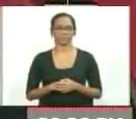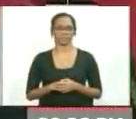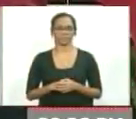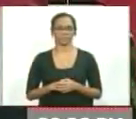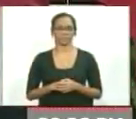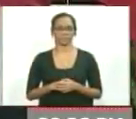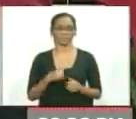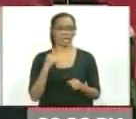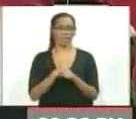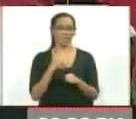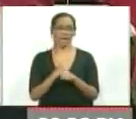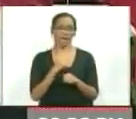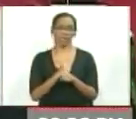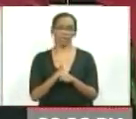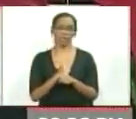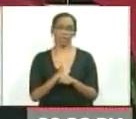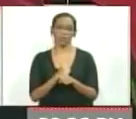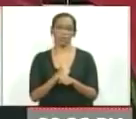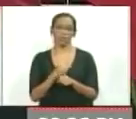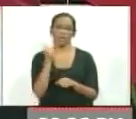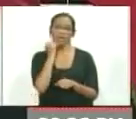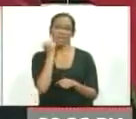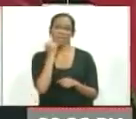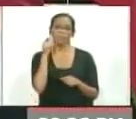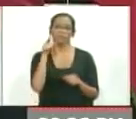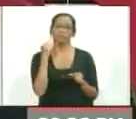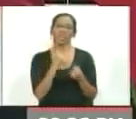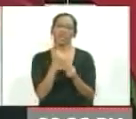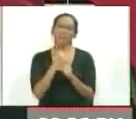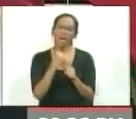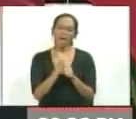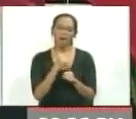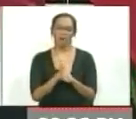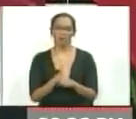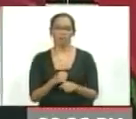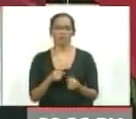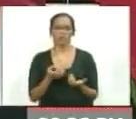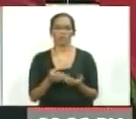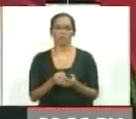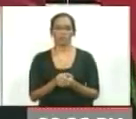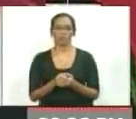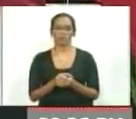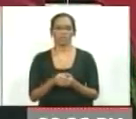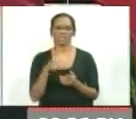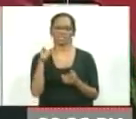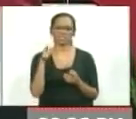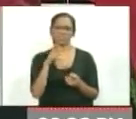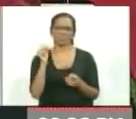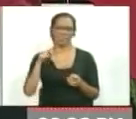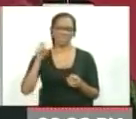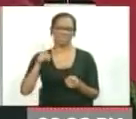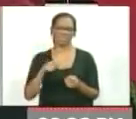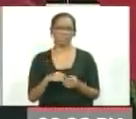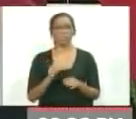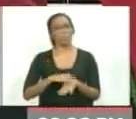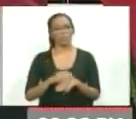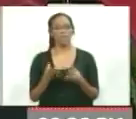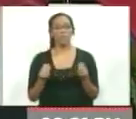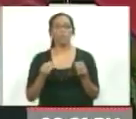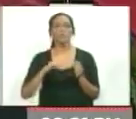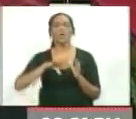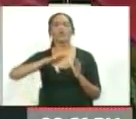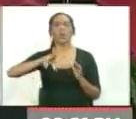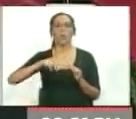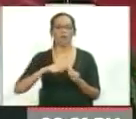El trabajador reclama por su trabajo. Por su trabajo, lo están atentando. Ellos no, ellos no necesitan eso, porque bastante han